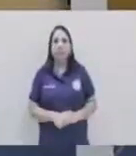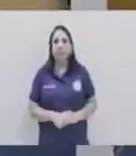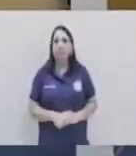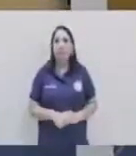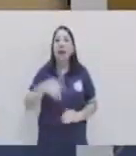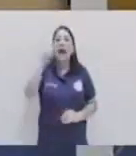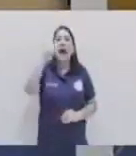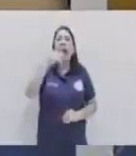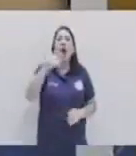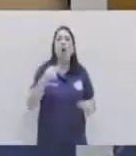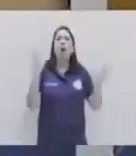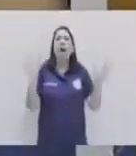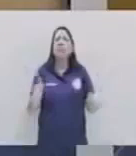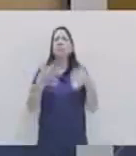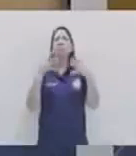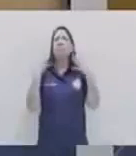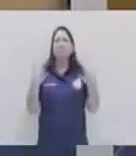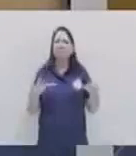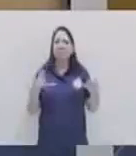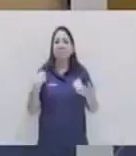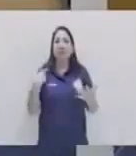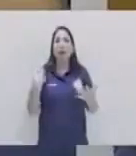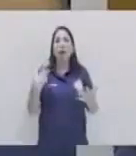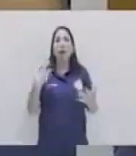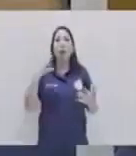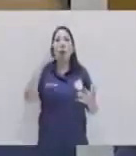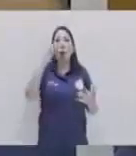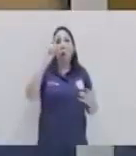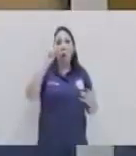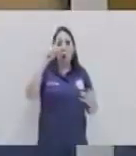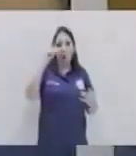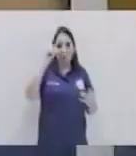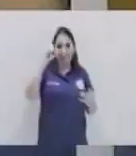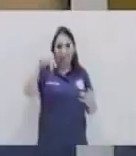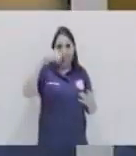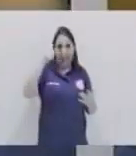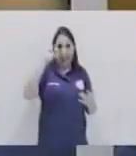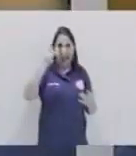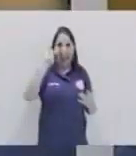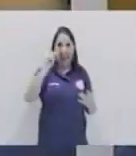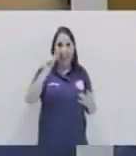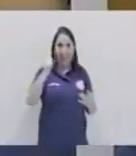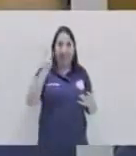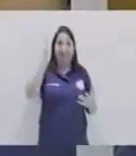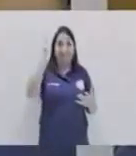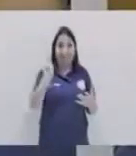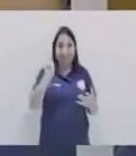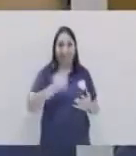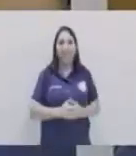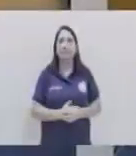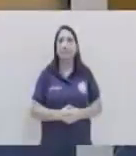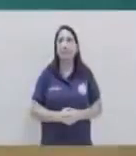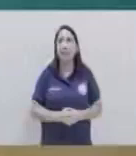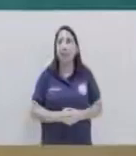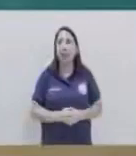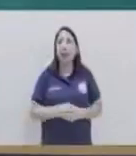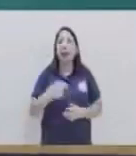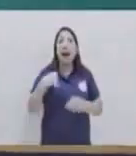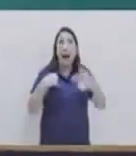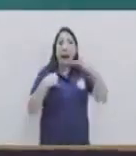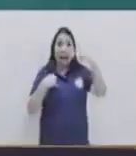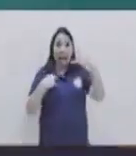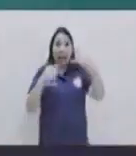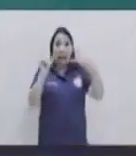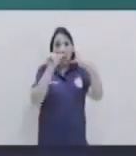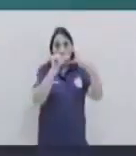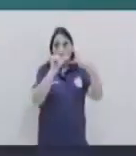¿Cómo? Ahora vamos a ver cuál va a ser nuestra coordenada en y. Para ello vamos a utilizar la ecuación